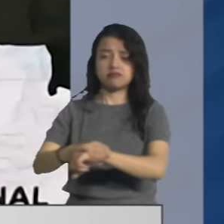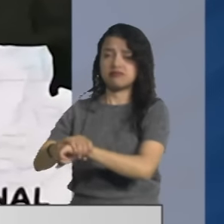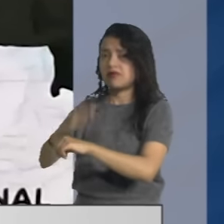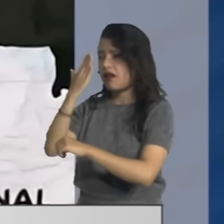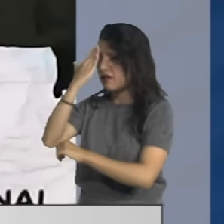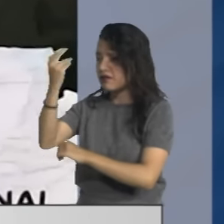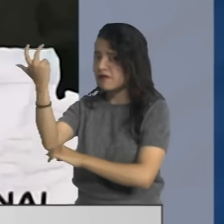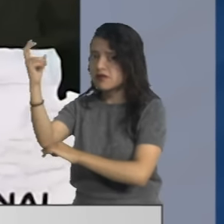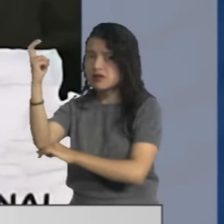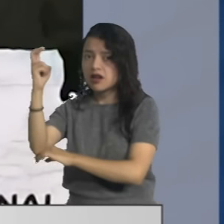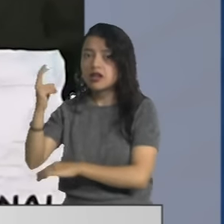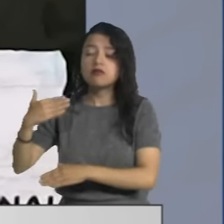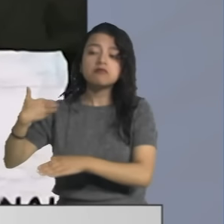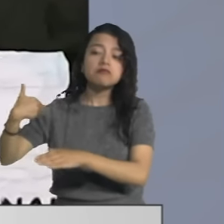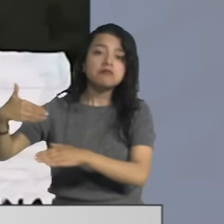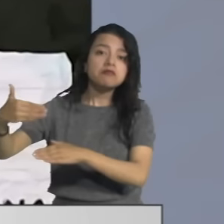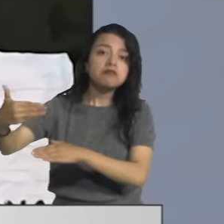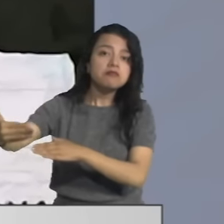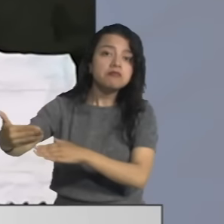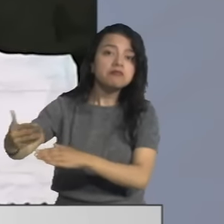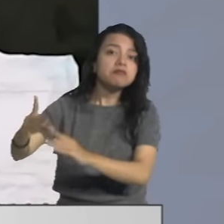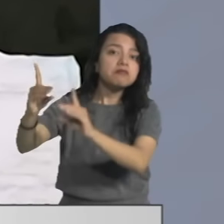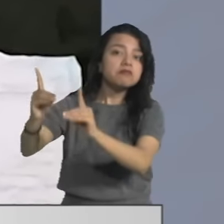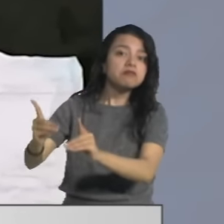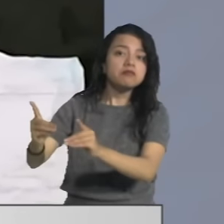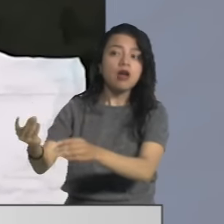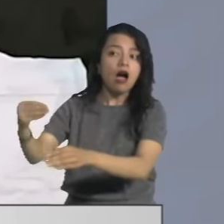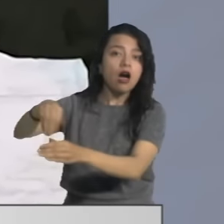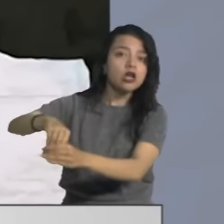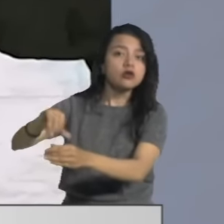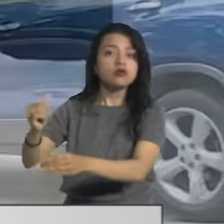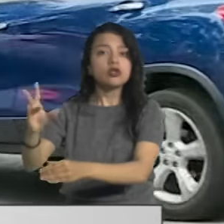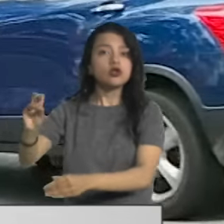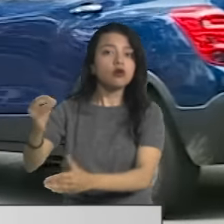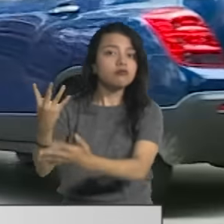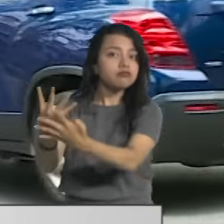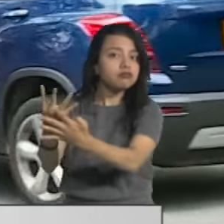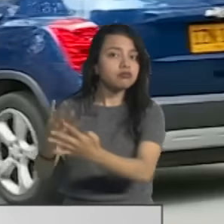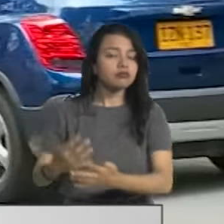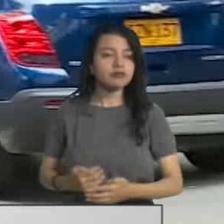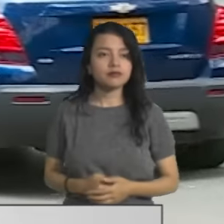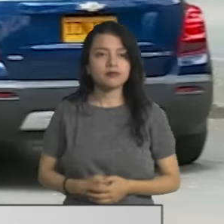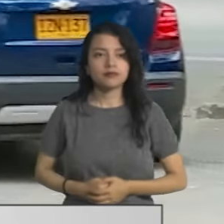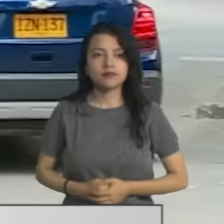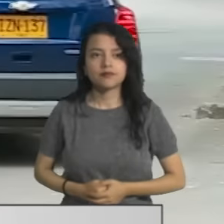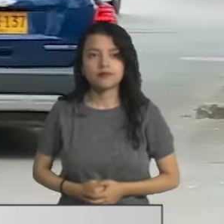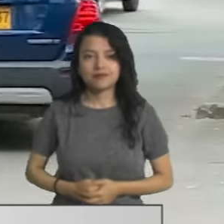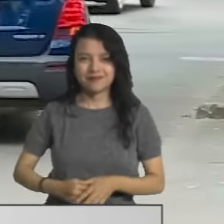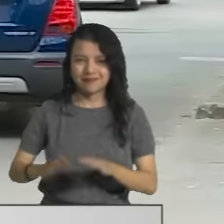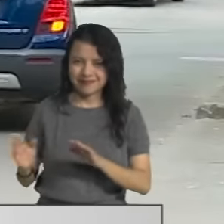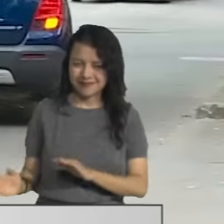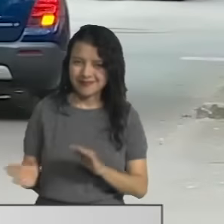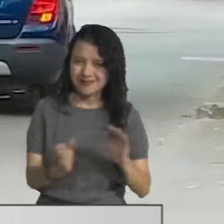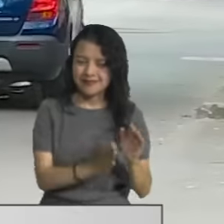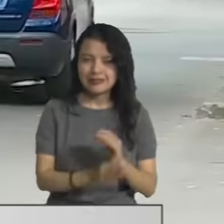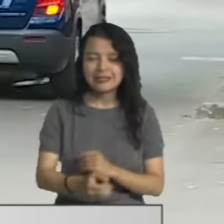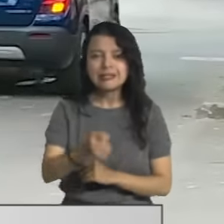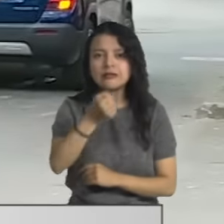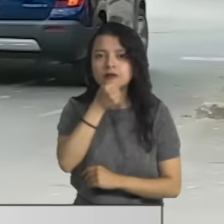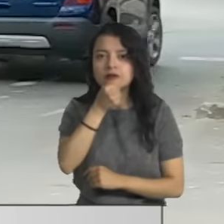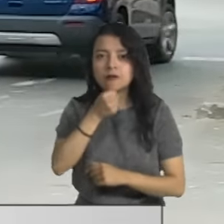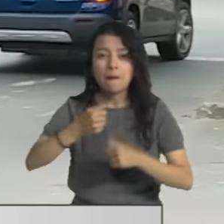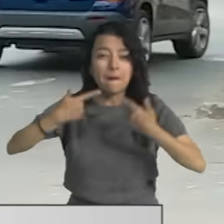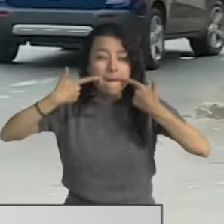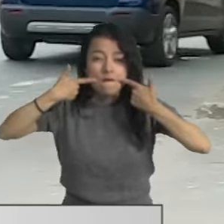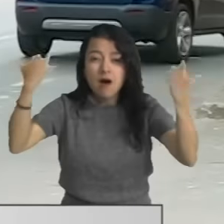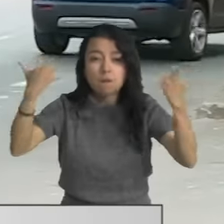de la Nación, quien en las próximas horas definirá su situación judicial. Y en otras noticias, fue asesinado en las últimas horas un